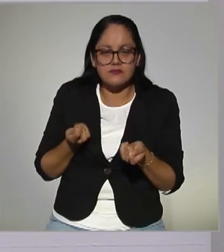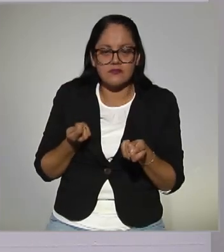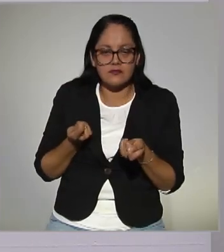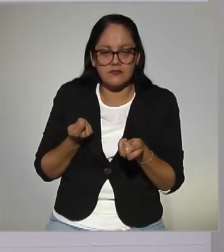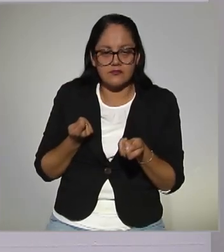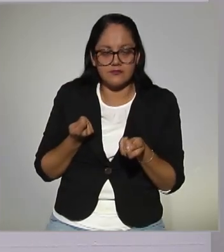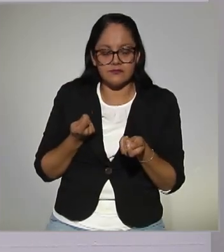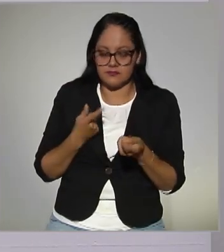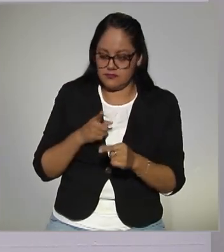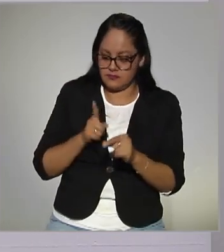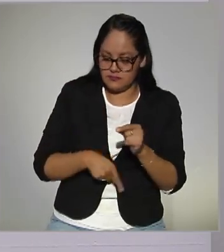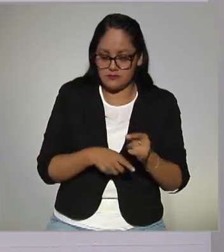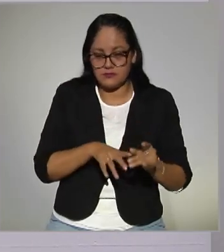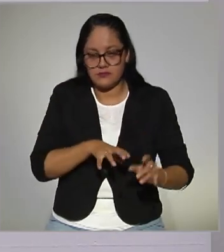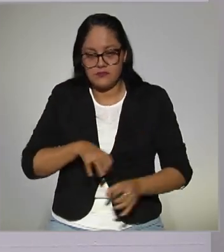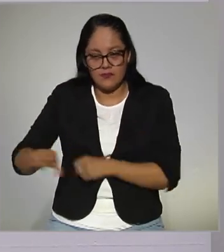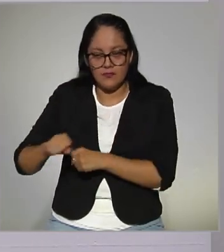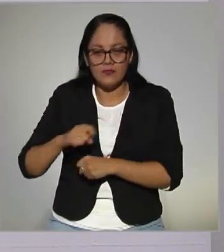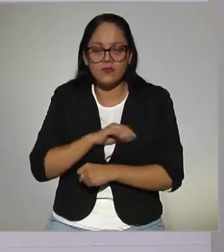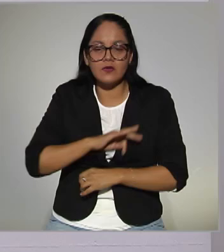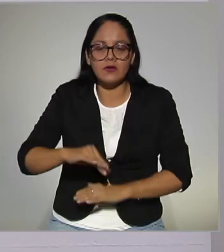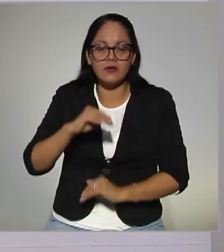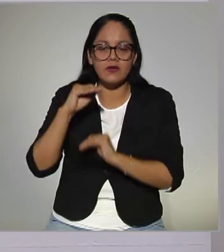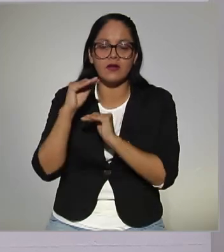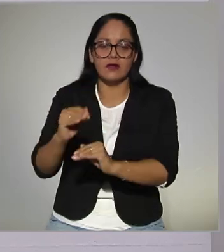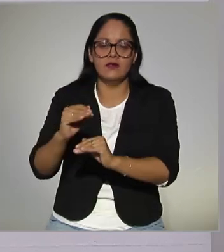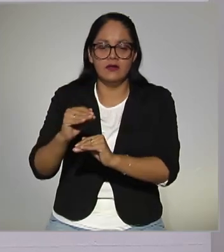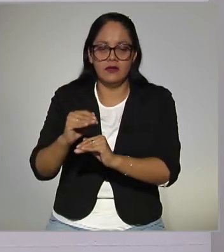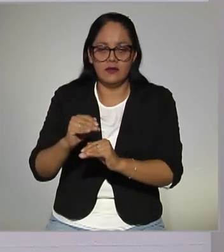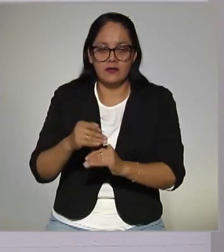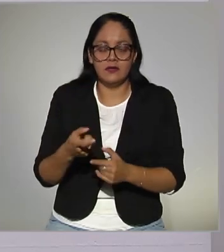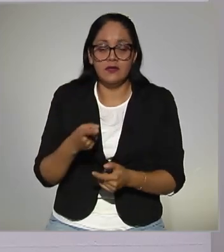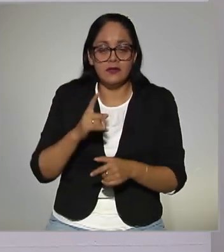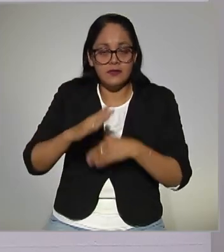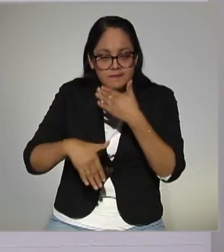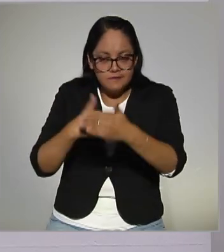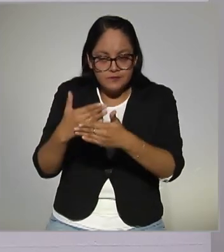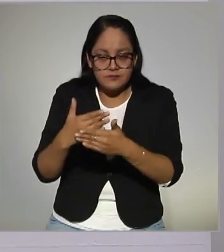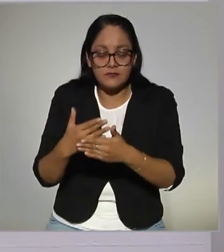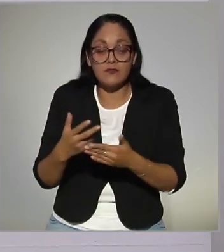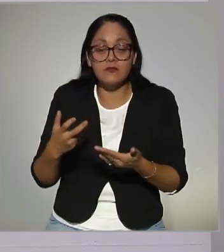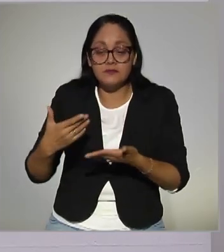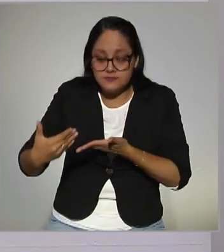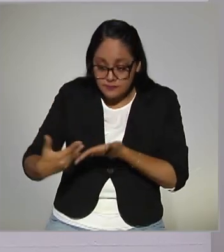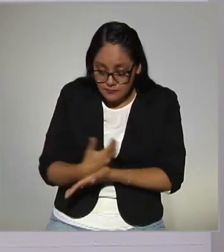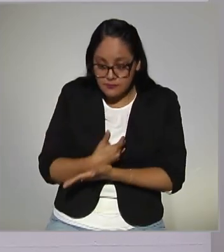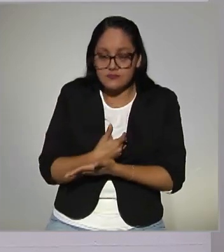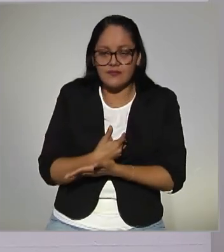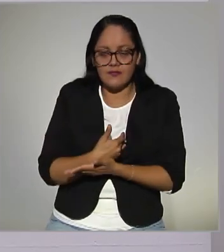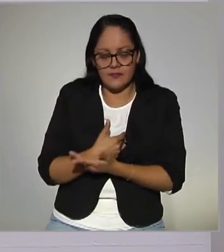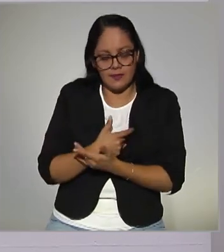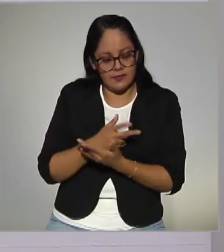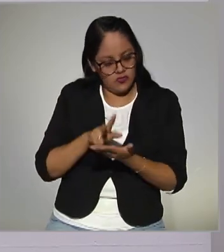arrebatado, poder tener otra vez los límites que se te fueron arrebatados, se te fueron transgredidos, y a través de eso